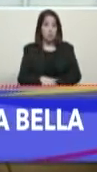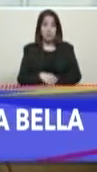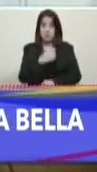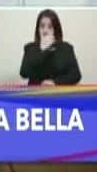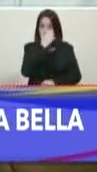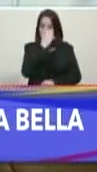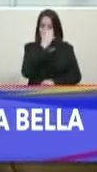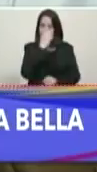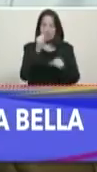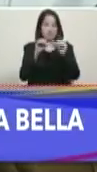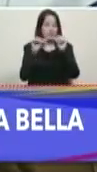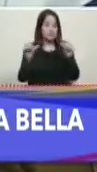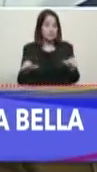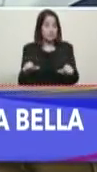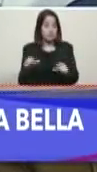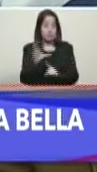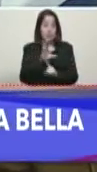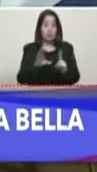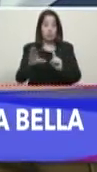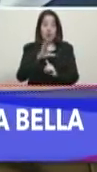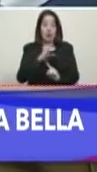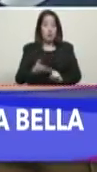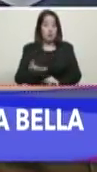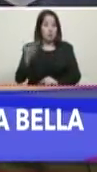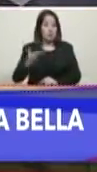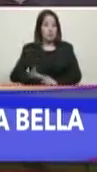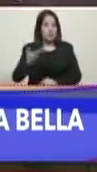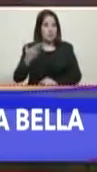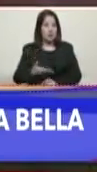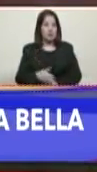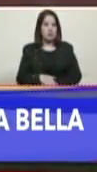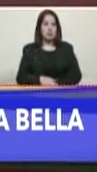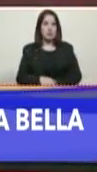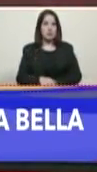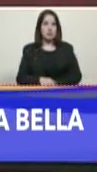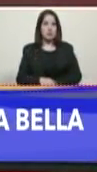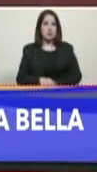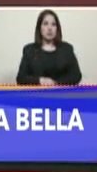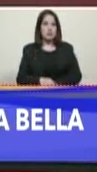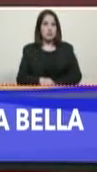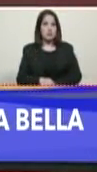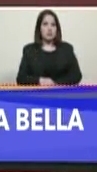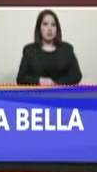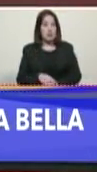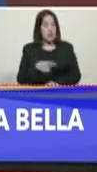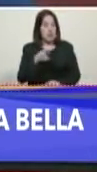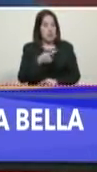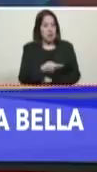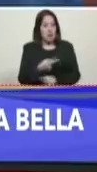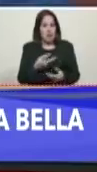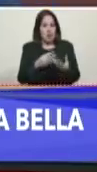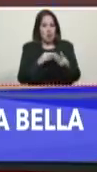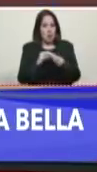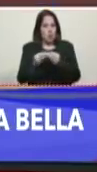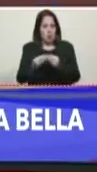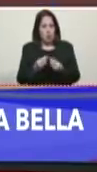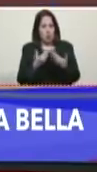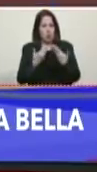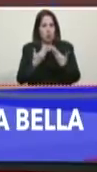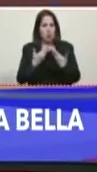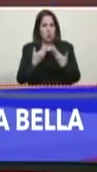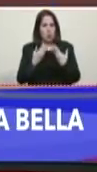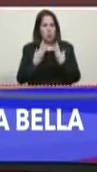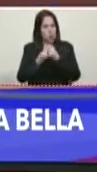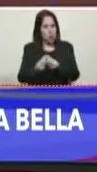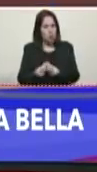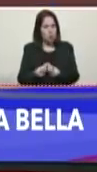importante porque la recuperación del espacio público debe ir acompañado con la ocupación del espacio